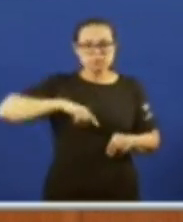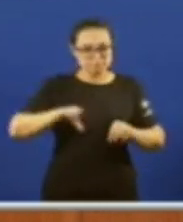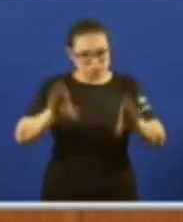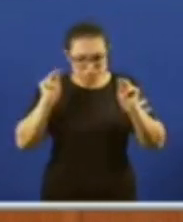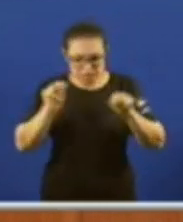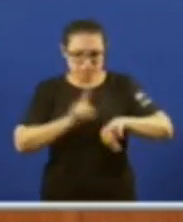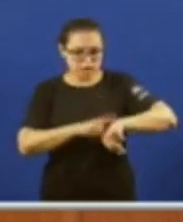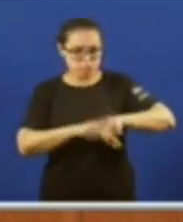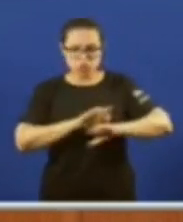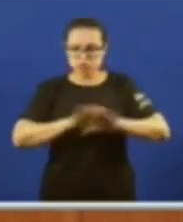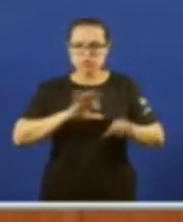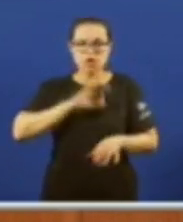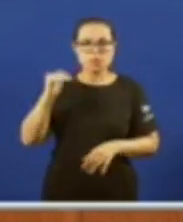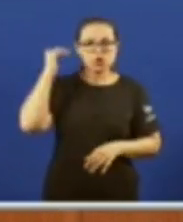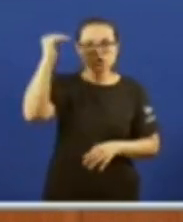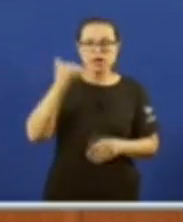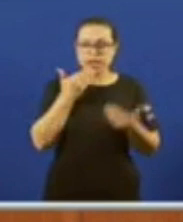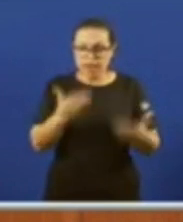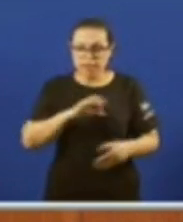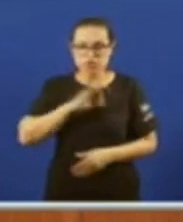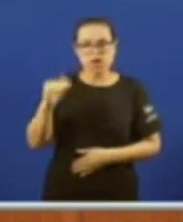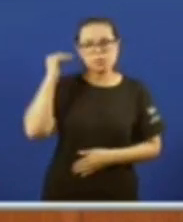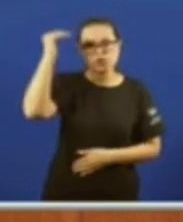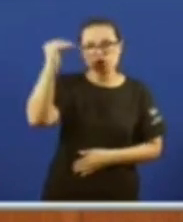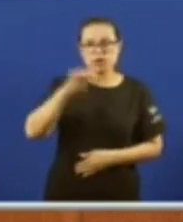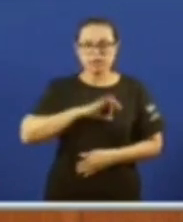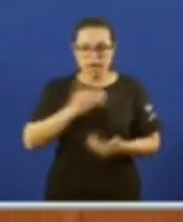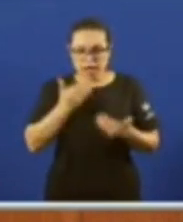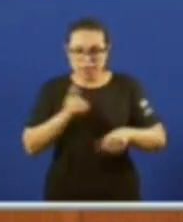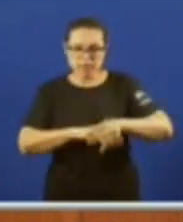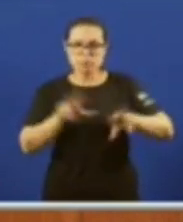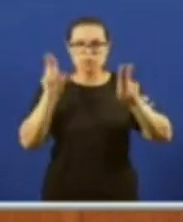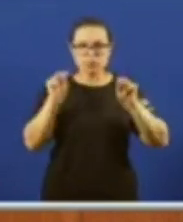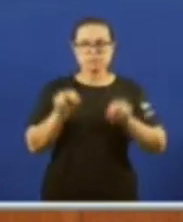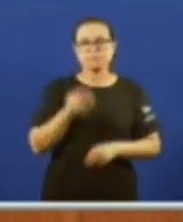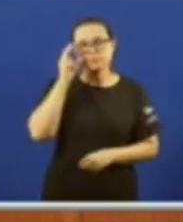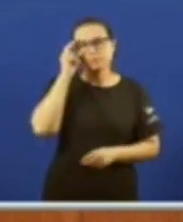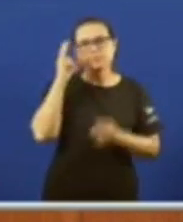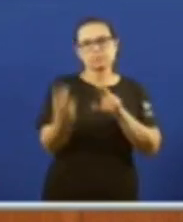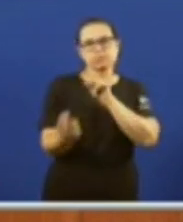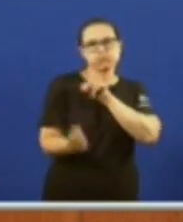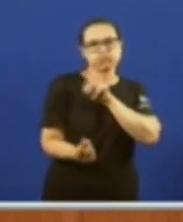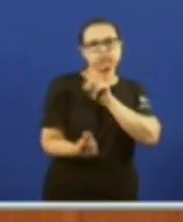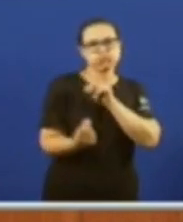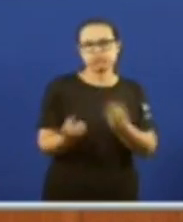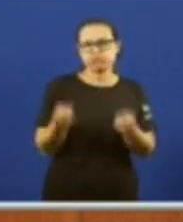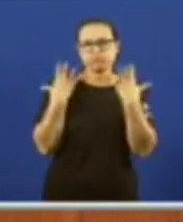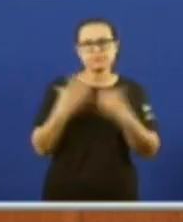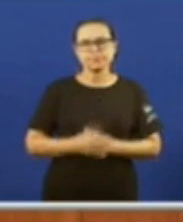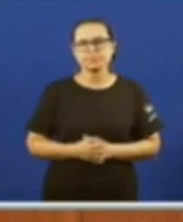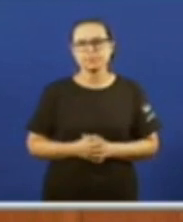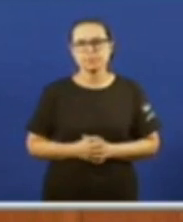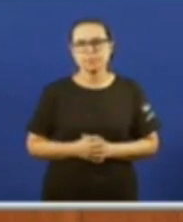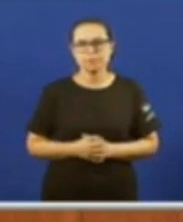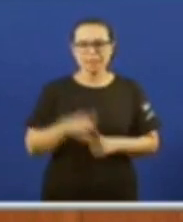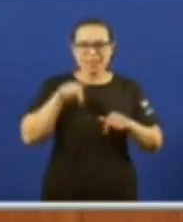con este país, pero a nosa responsabilidade non é decirlle aos galegos e galegas que despois dunha situación de emerxencia nacional non pasou